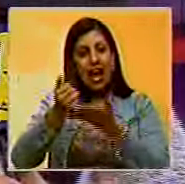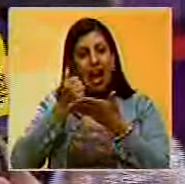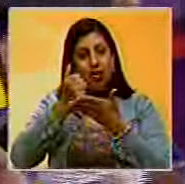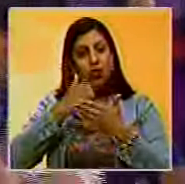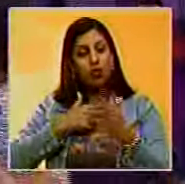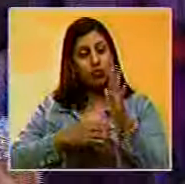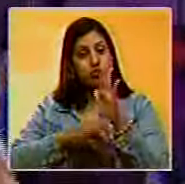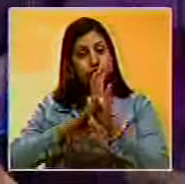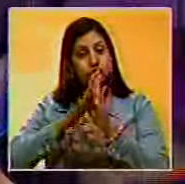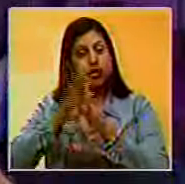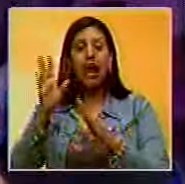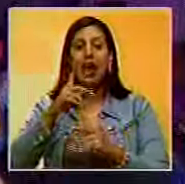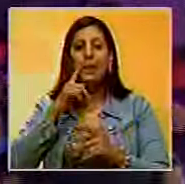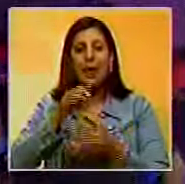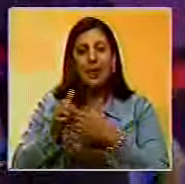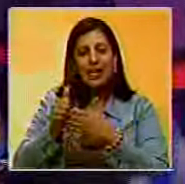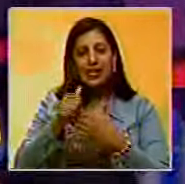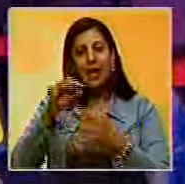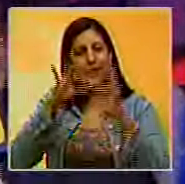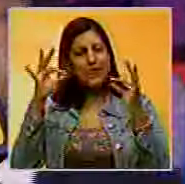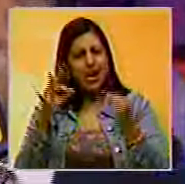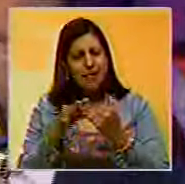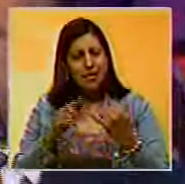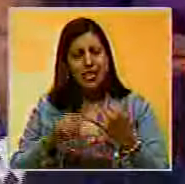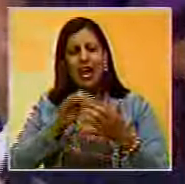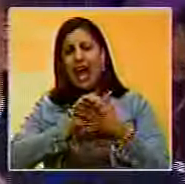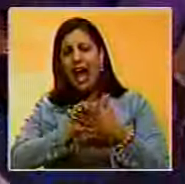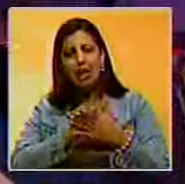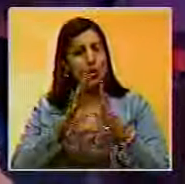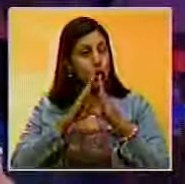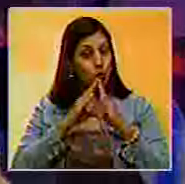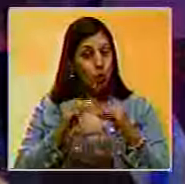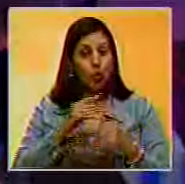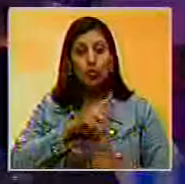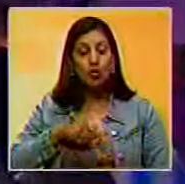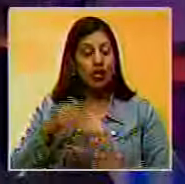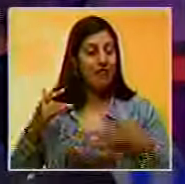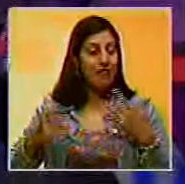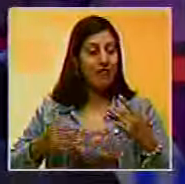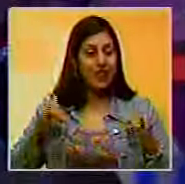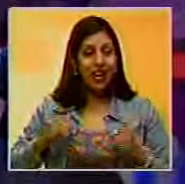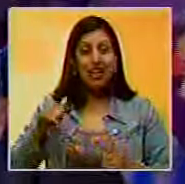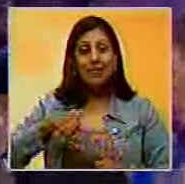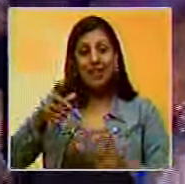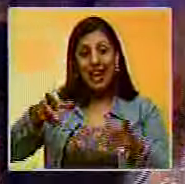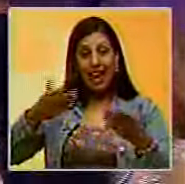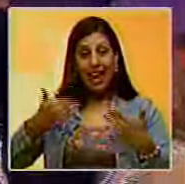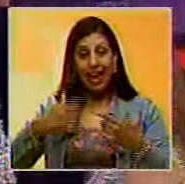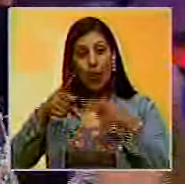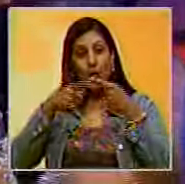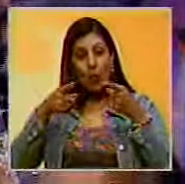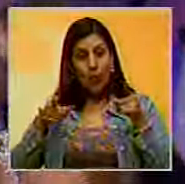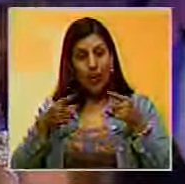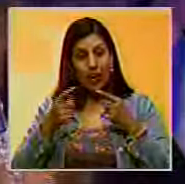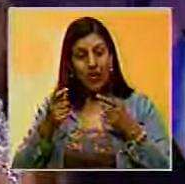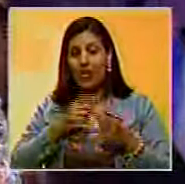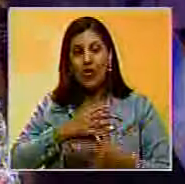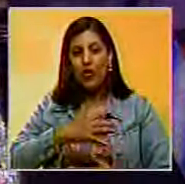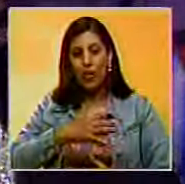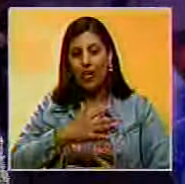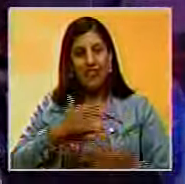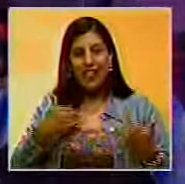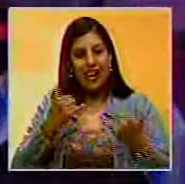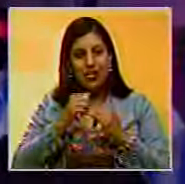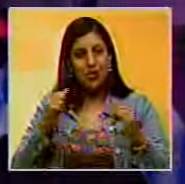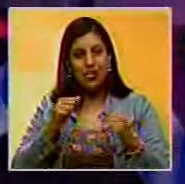a crecer más, a mis seguidores, a mi familia, a mis amigos. Bueno, estoy muy feliz, este es mi regalo de cumpleaños. No puedo, más